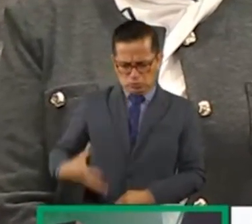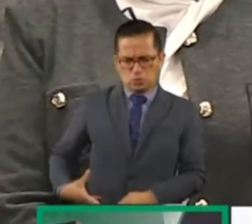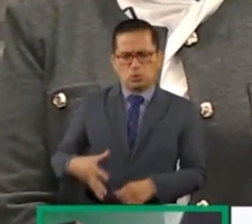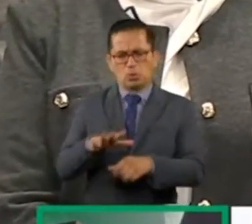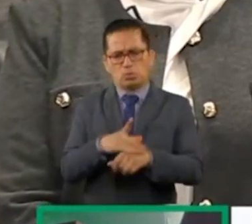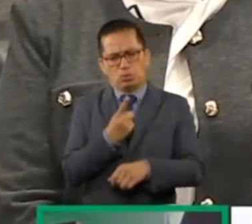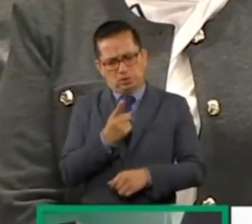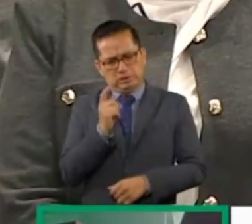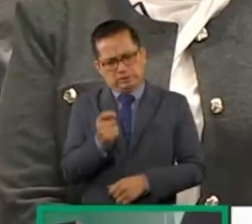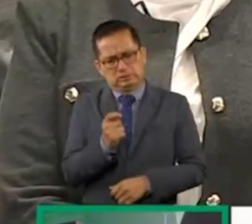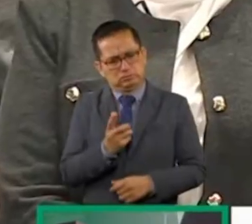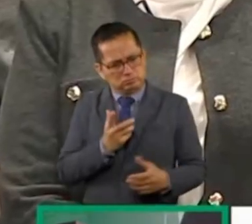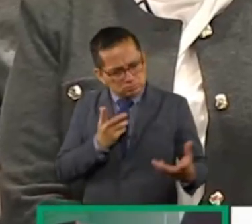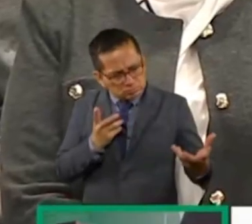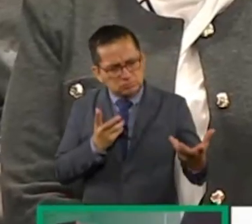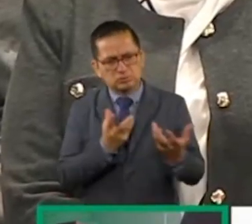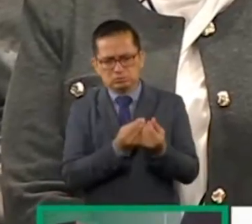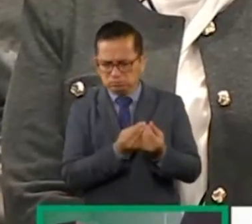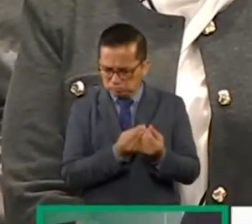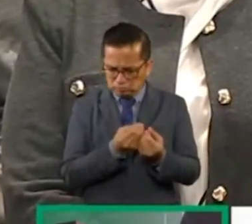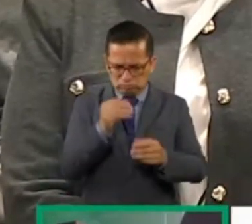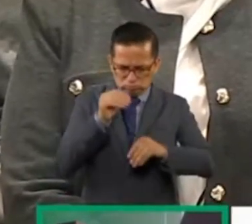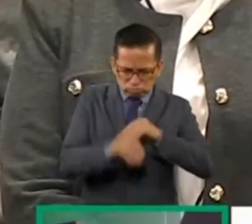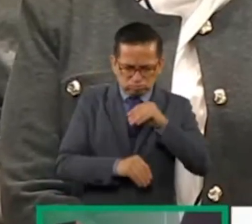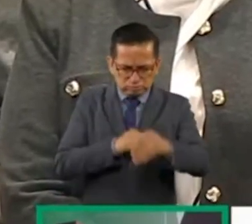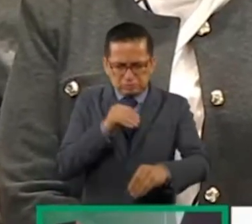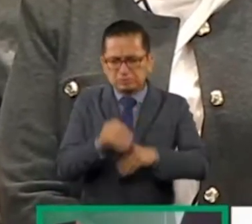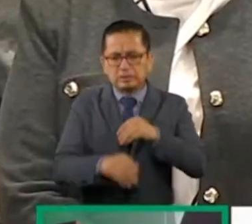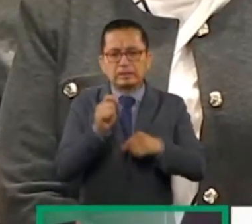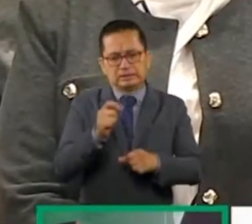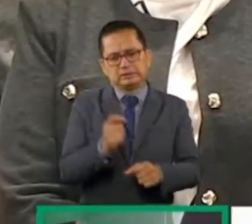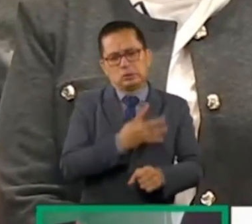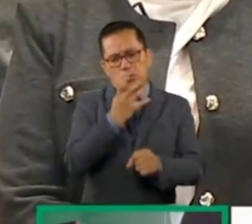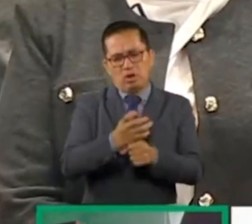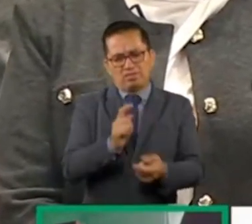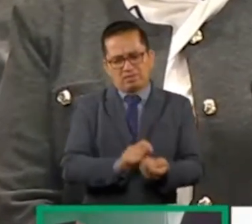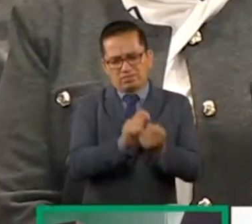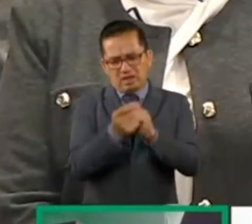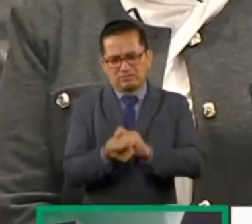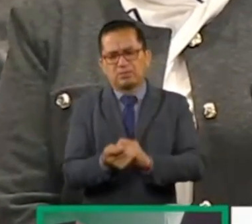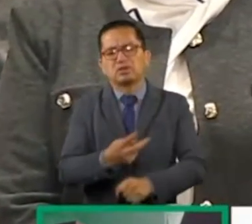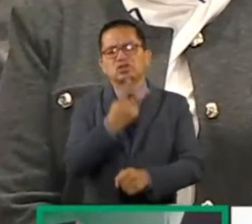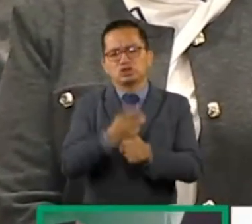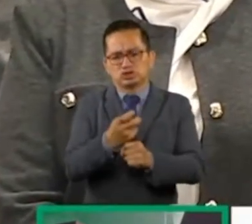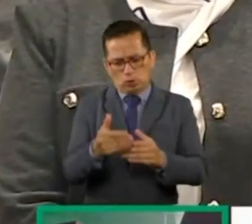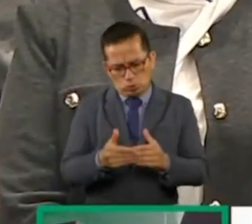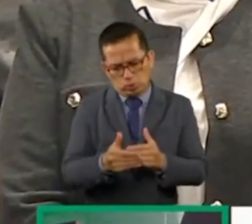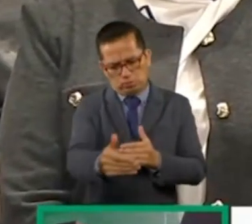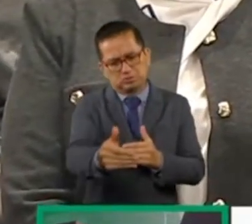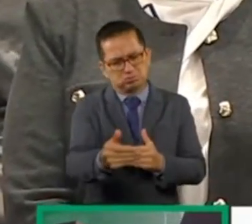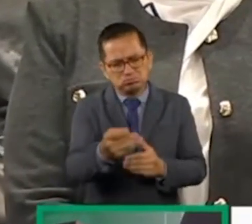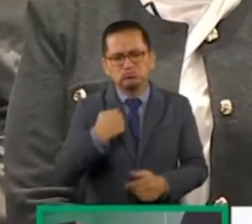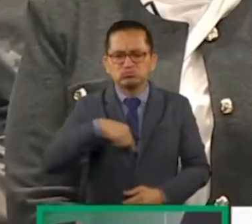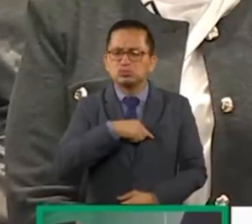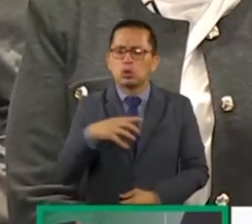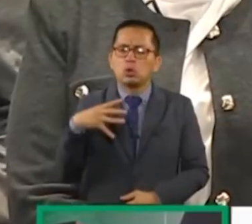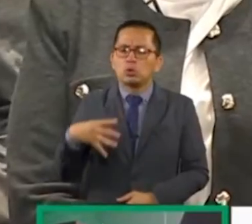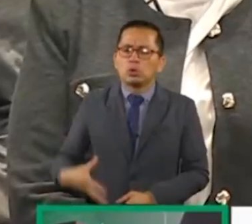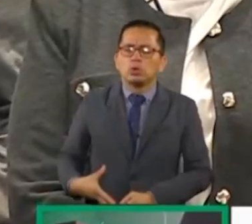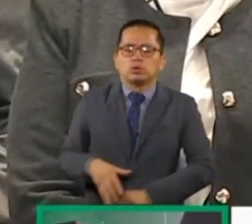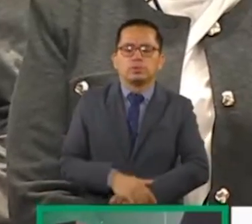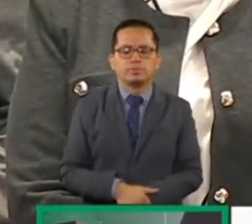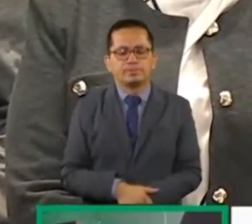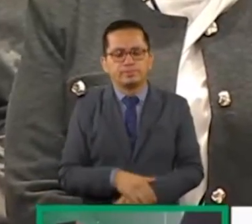parte de la construcción del segundo piso de esta cuarta transformación. Es por todo esto que